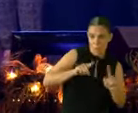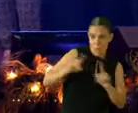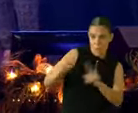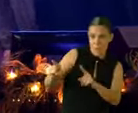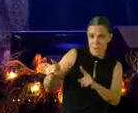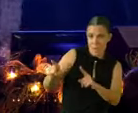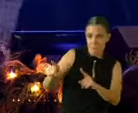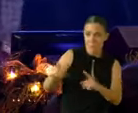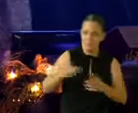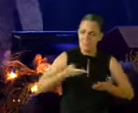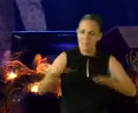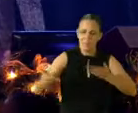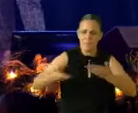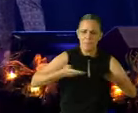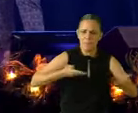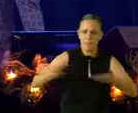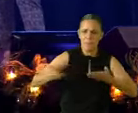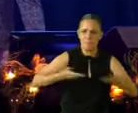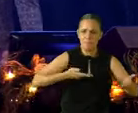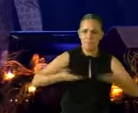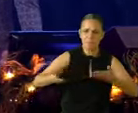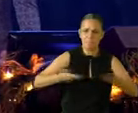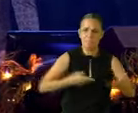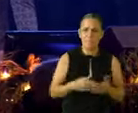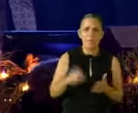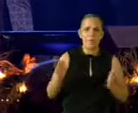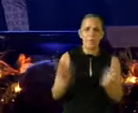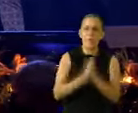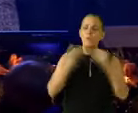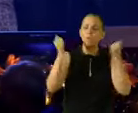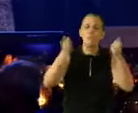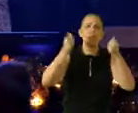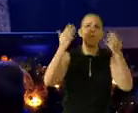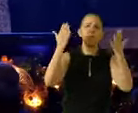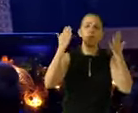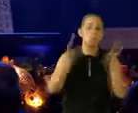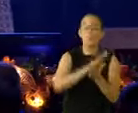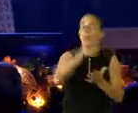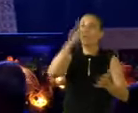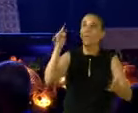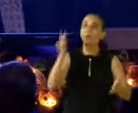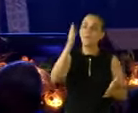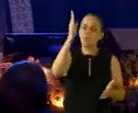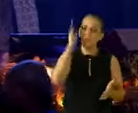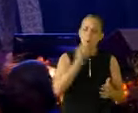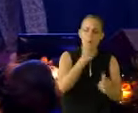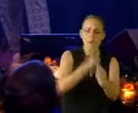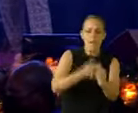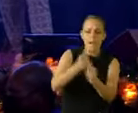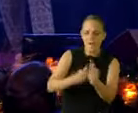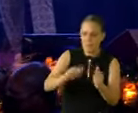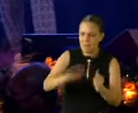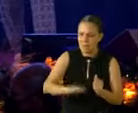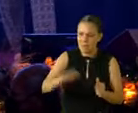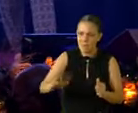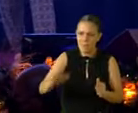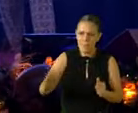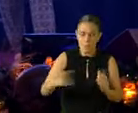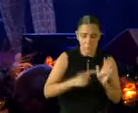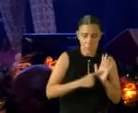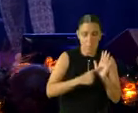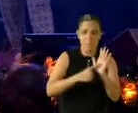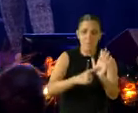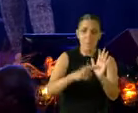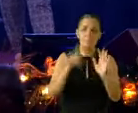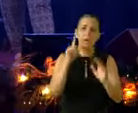de la puerta para afuera. Amén. Gloria a Dios, cada niño representa una familia. Oh,